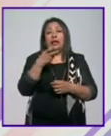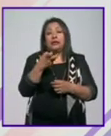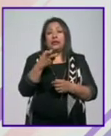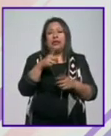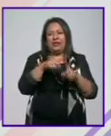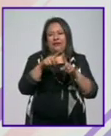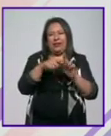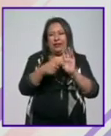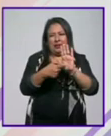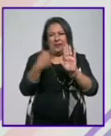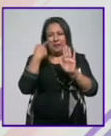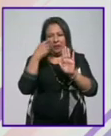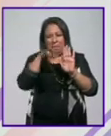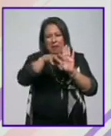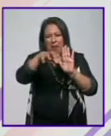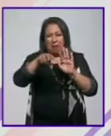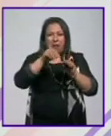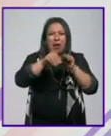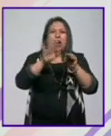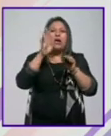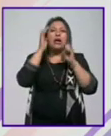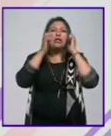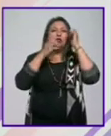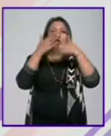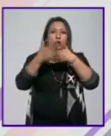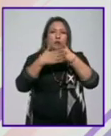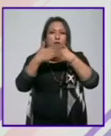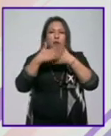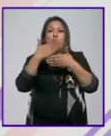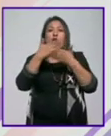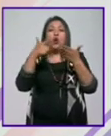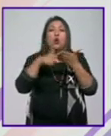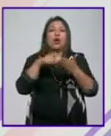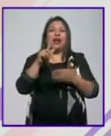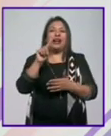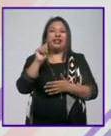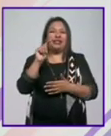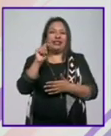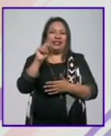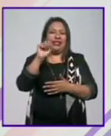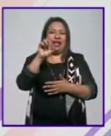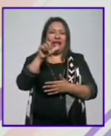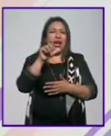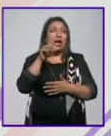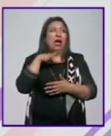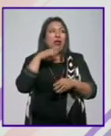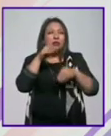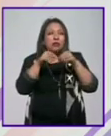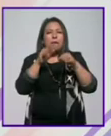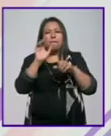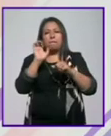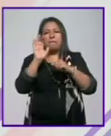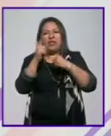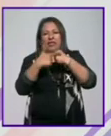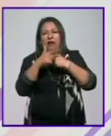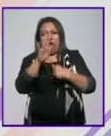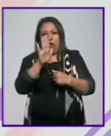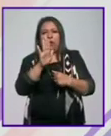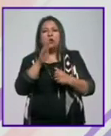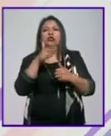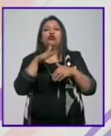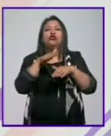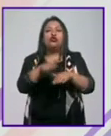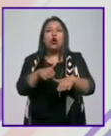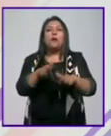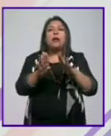las piezas que vimos un poco es una exposición que va a tener ahora en Texas, donde va a ser una alegoría, una metáfora sobre el